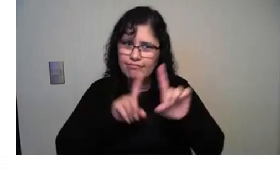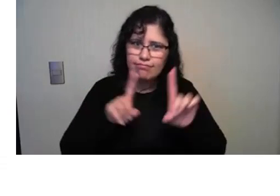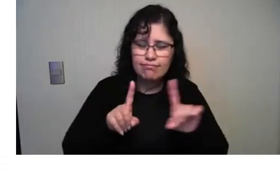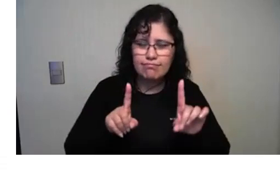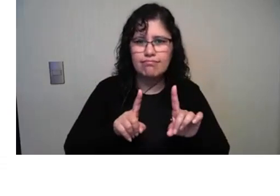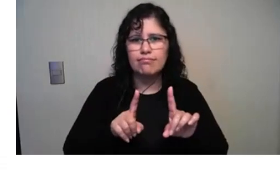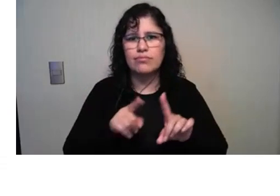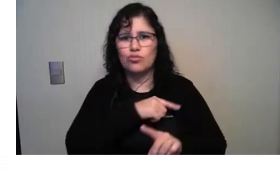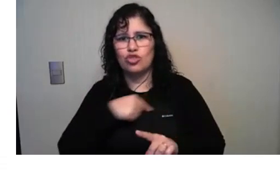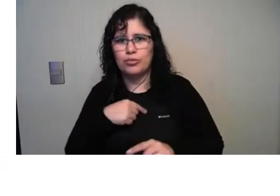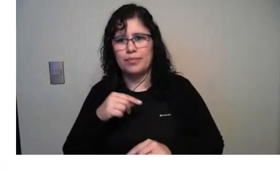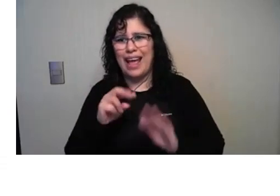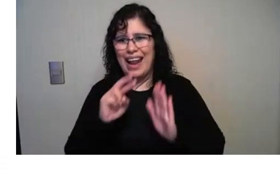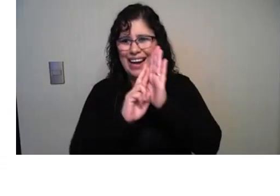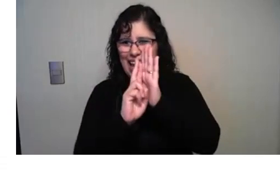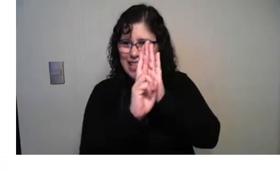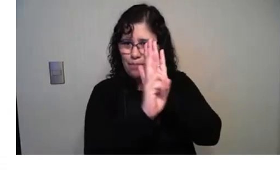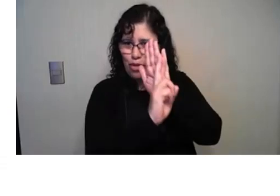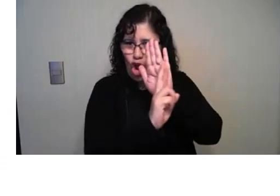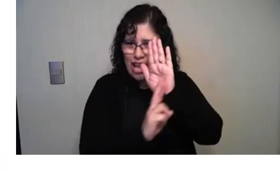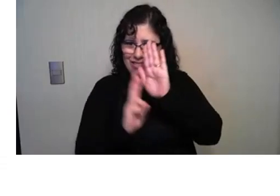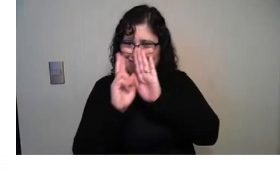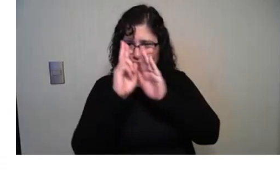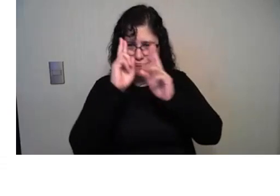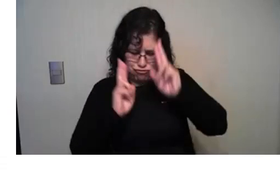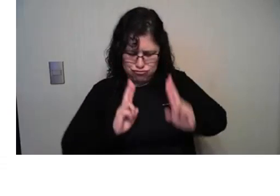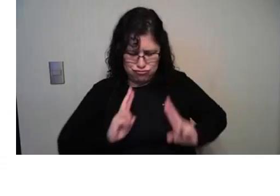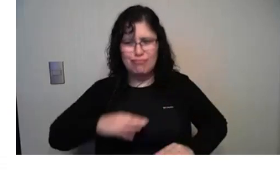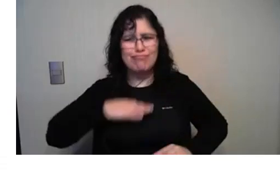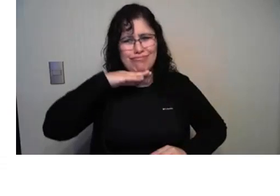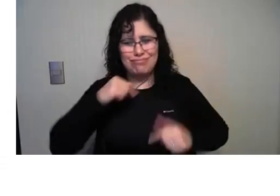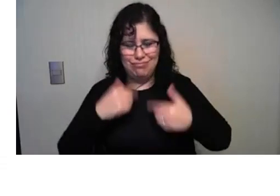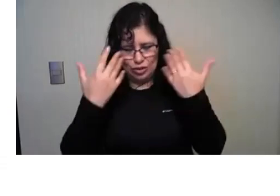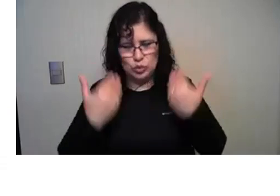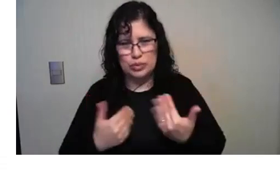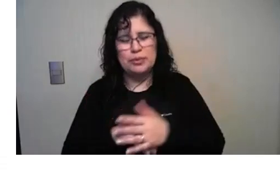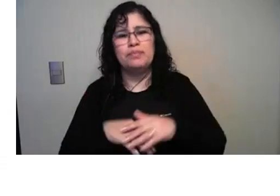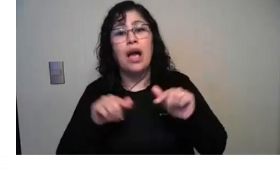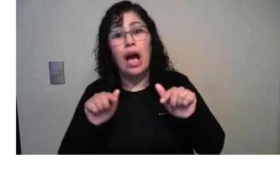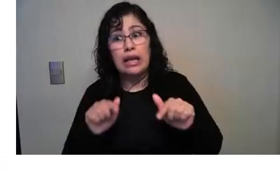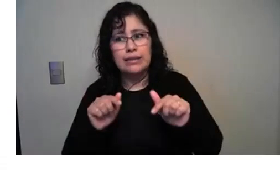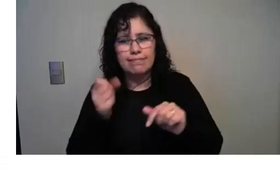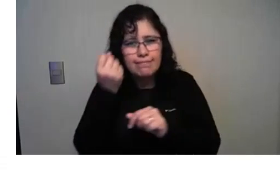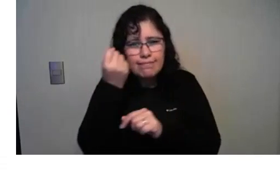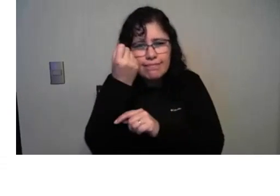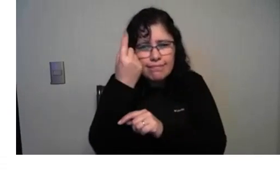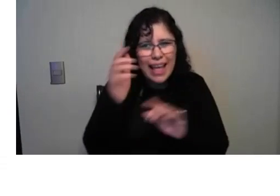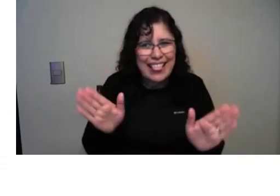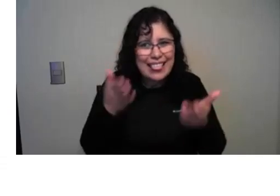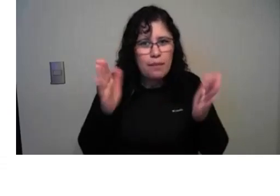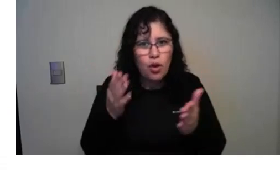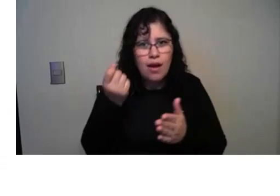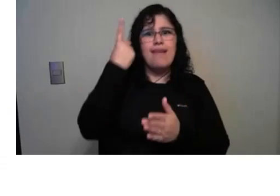denominan receptores, ¿ya? Que van a detectar estímulos,